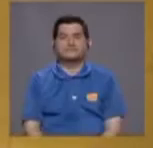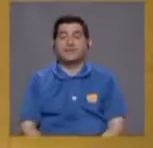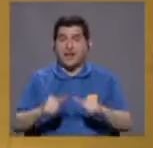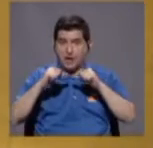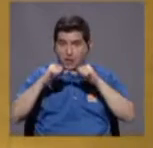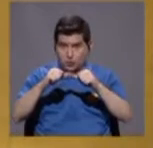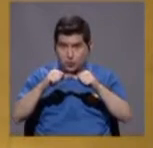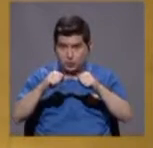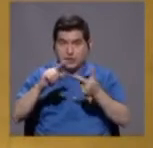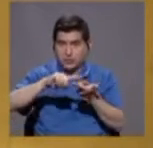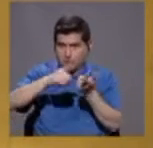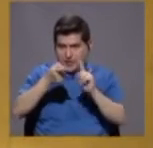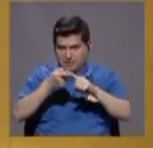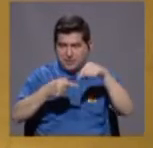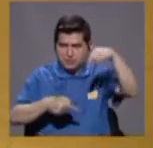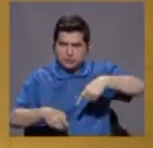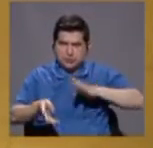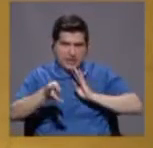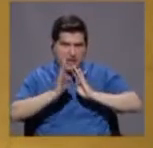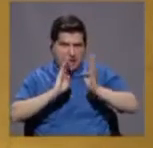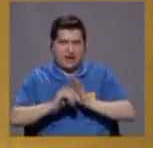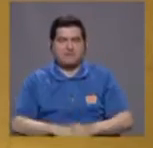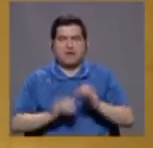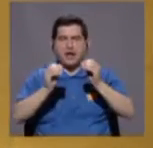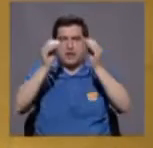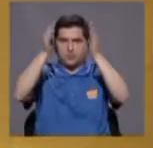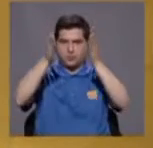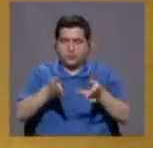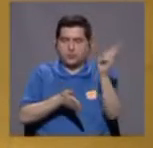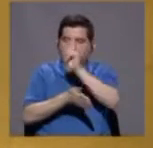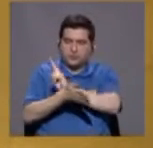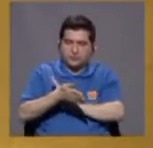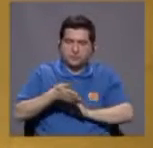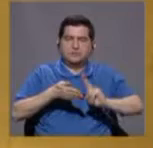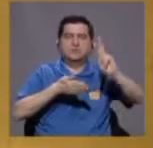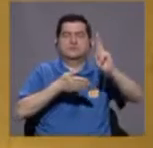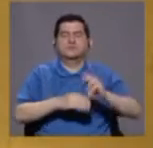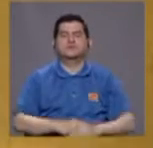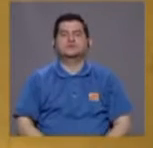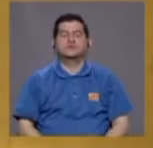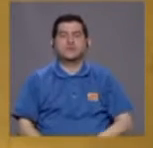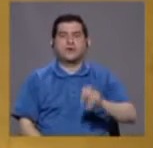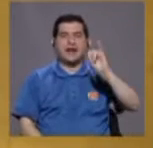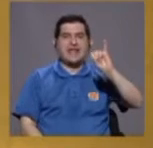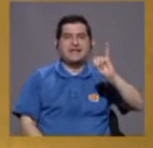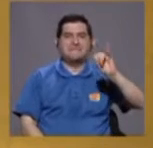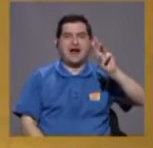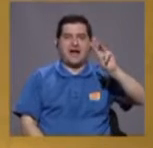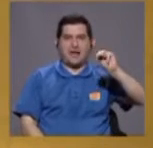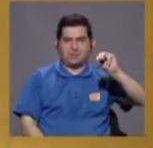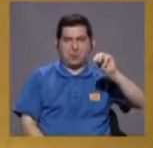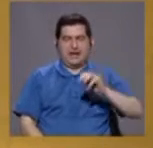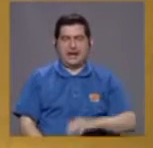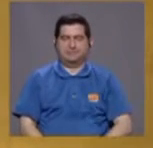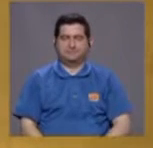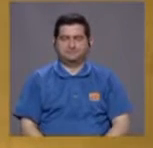Continuamos, amigas y amigos, conversando con el catedrático universitario Iván Molina,